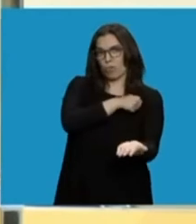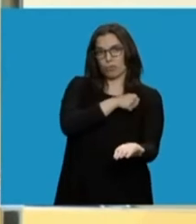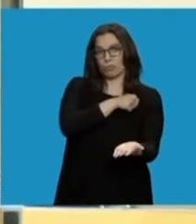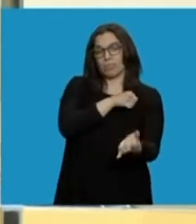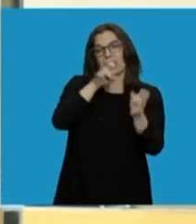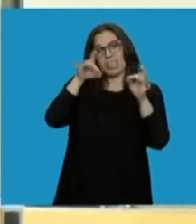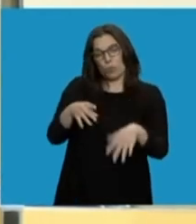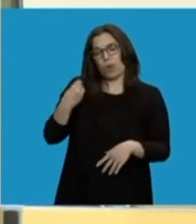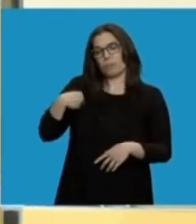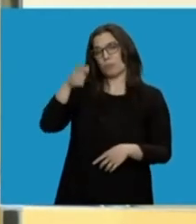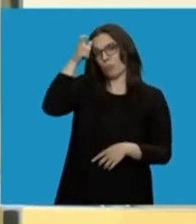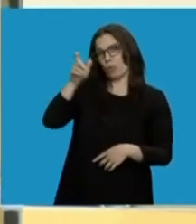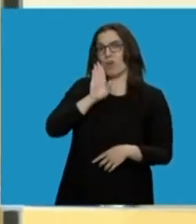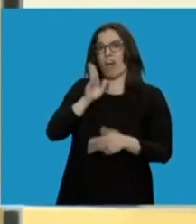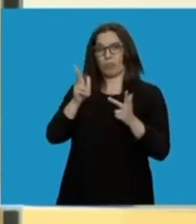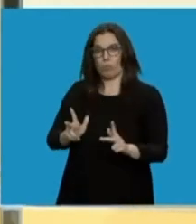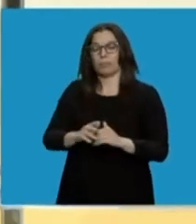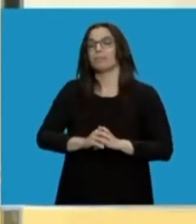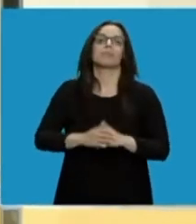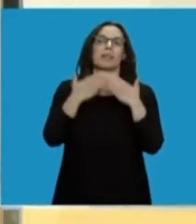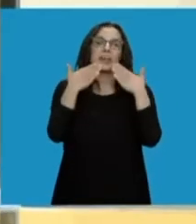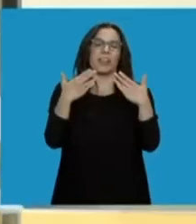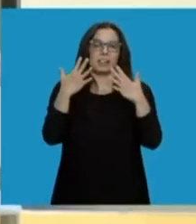le ocurrió a Santibáñez de Montes. Muchas gracias.